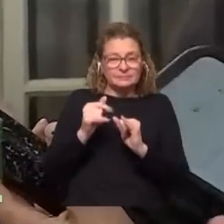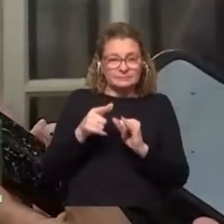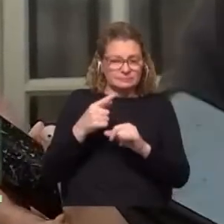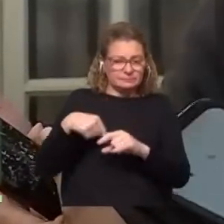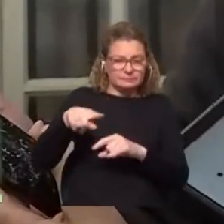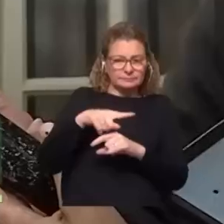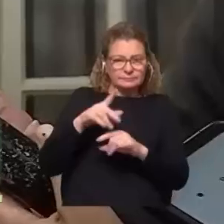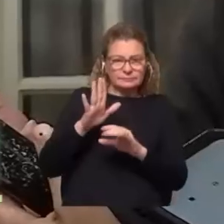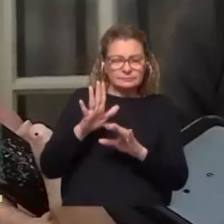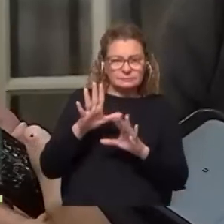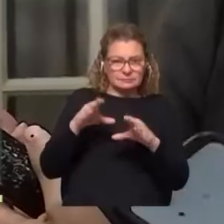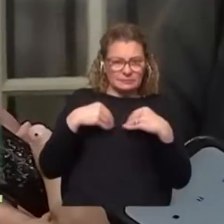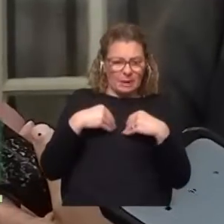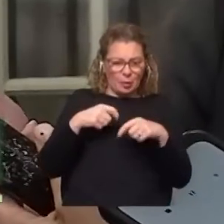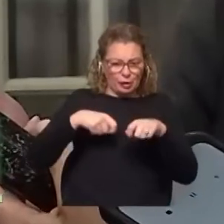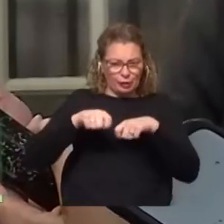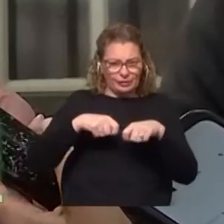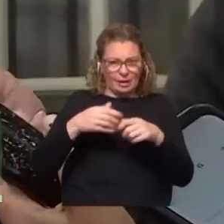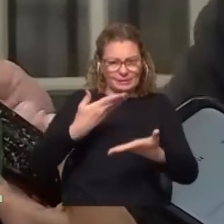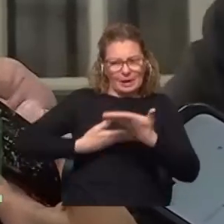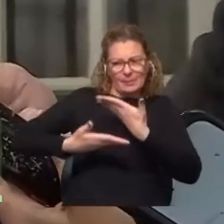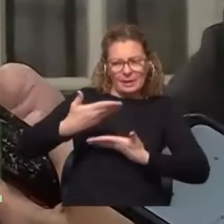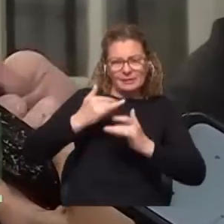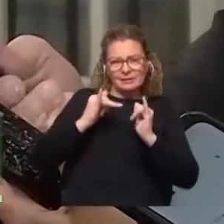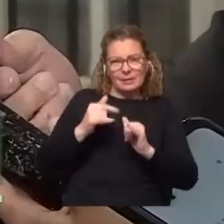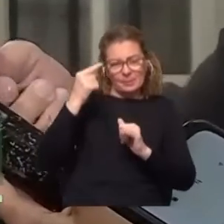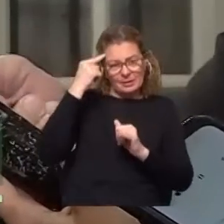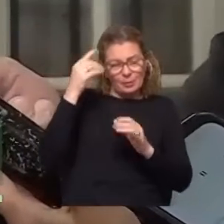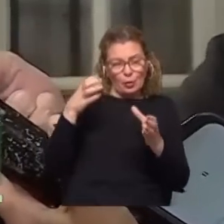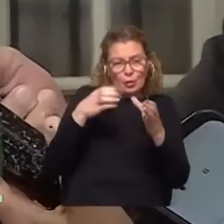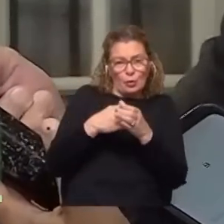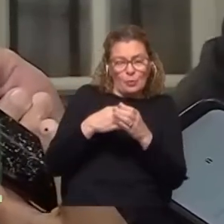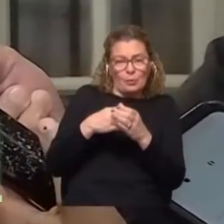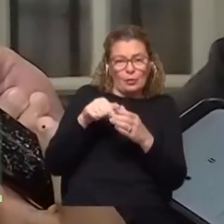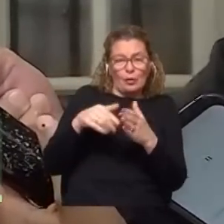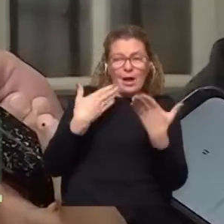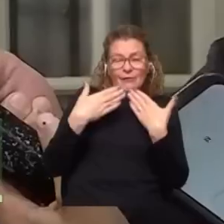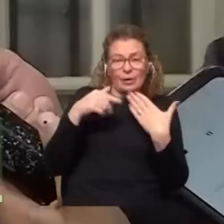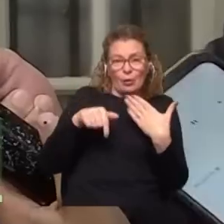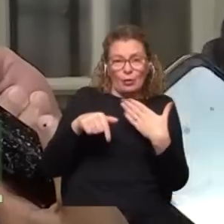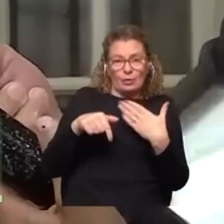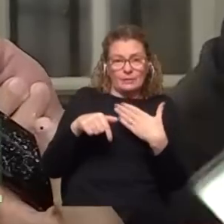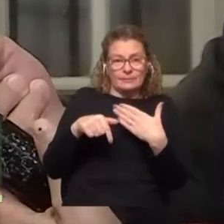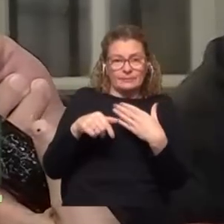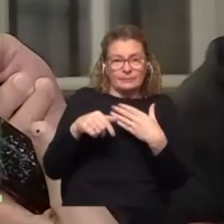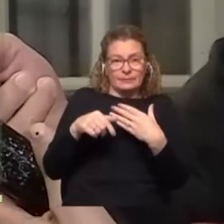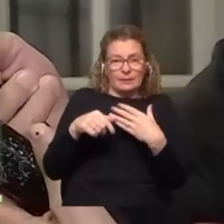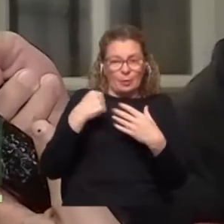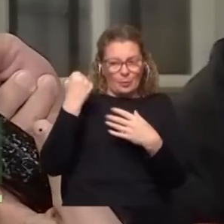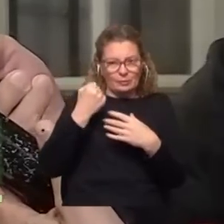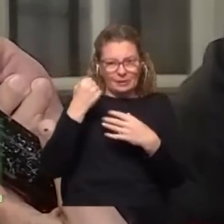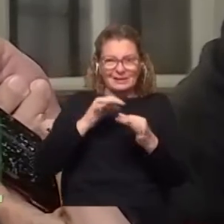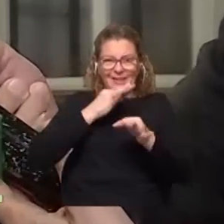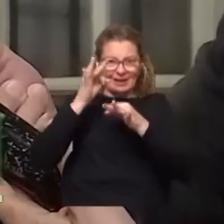dispuestos a a negociar a intercambiar y creemos que los colectivos que se expresaron en el día de hoy han sacado pero fecundas